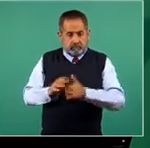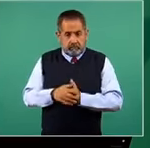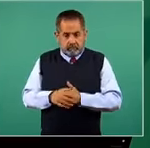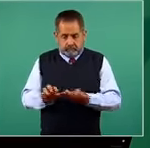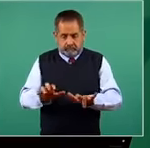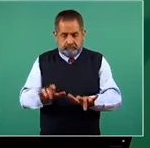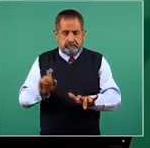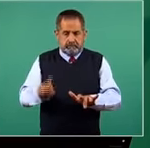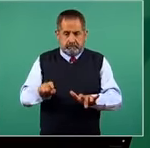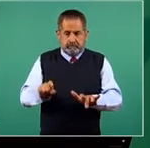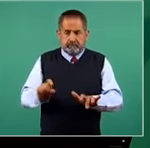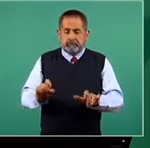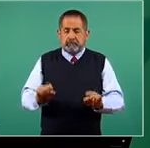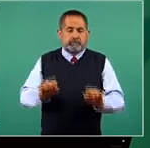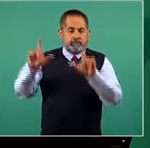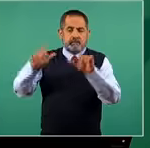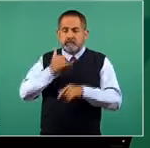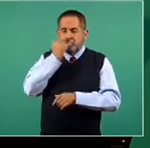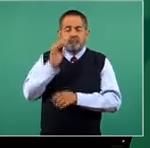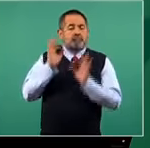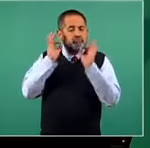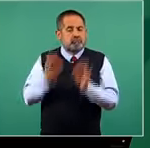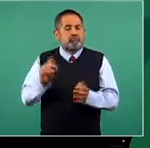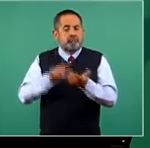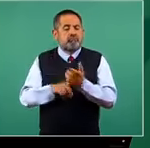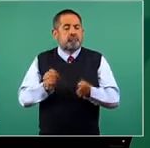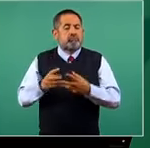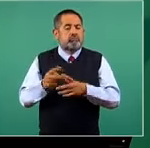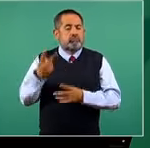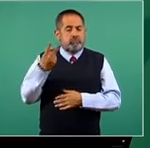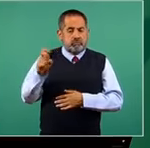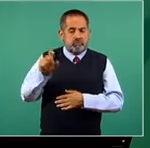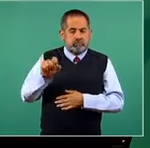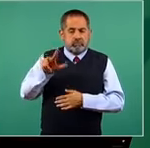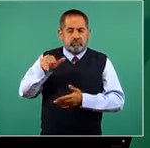el momento de procesarlo y el dato correcto es